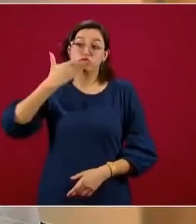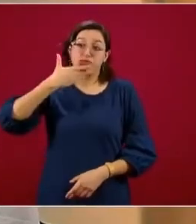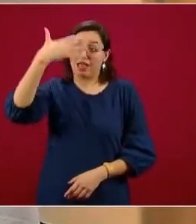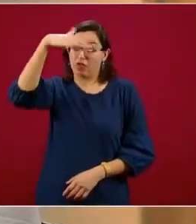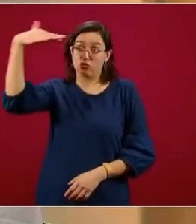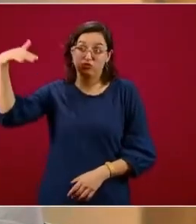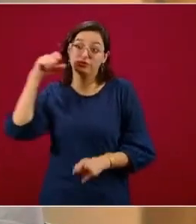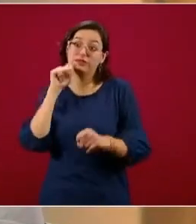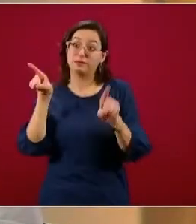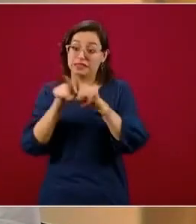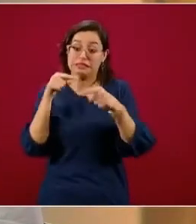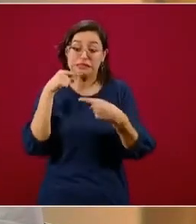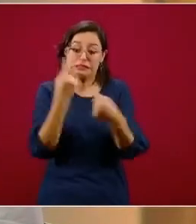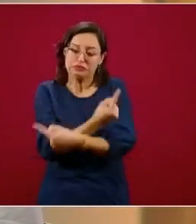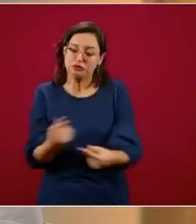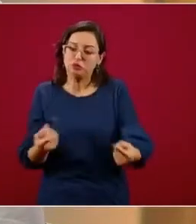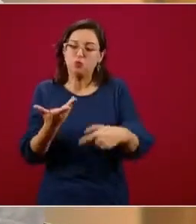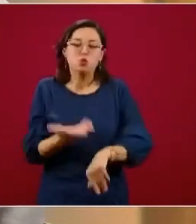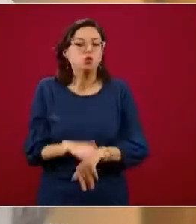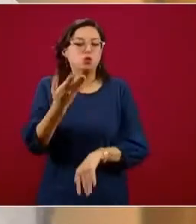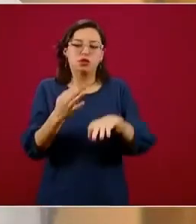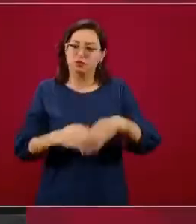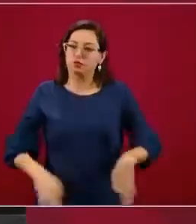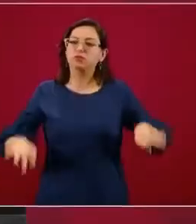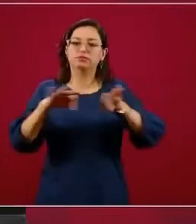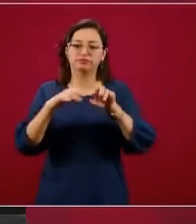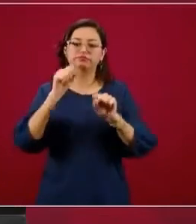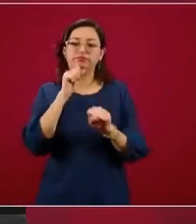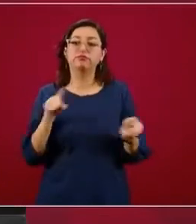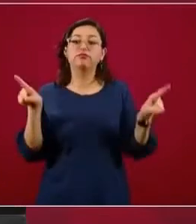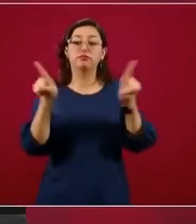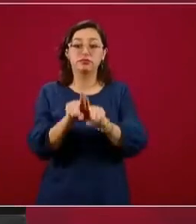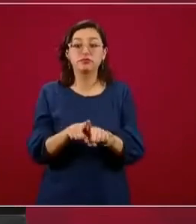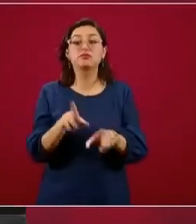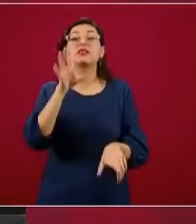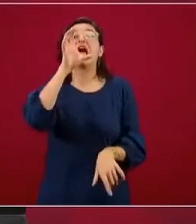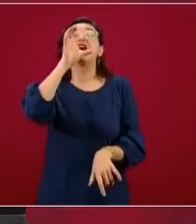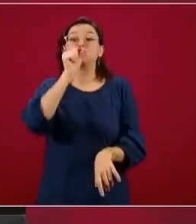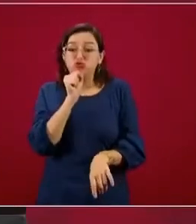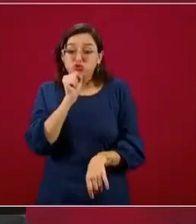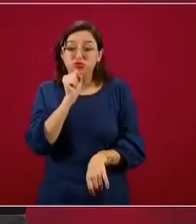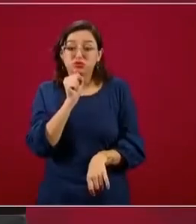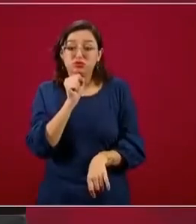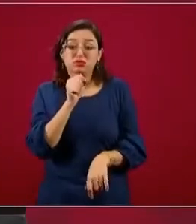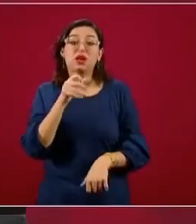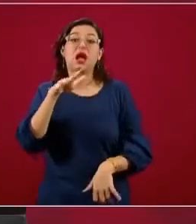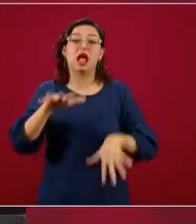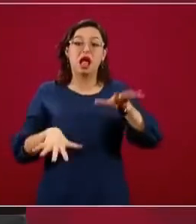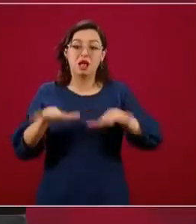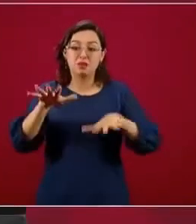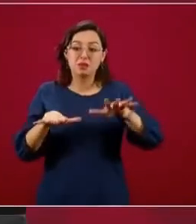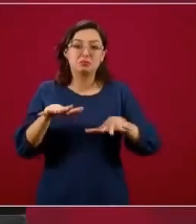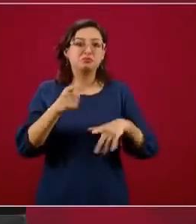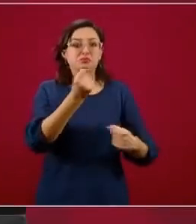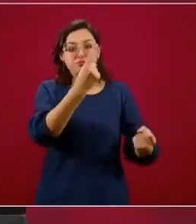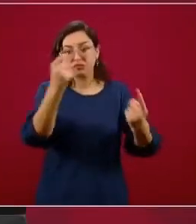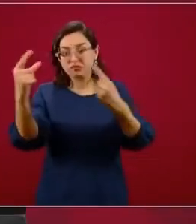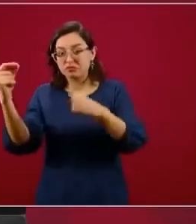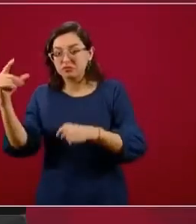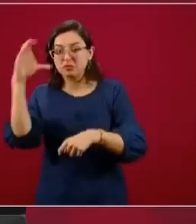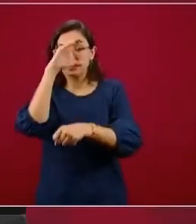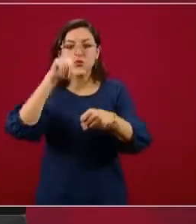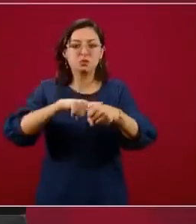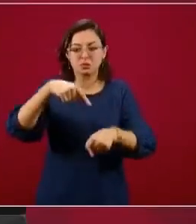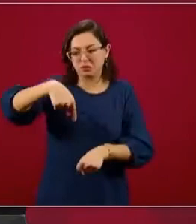hábitos, es muy importante. Generalmente el estornudo en algunas culturas, yo diría que en